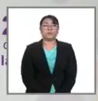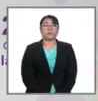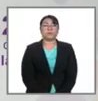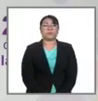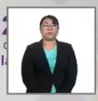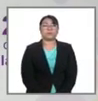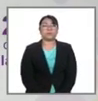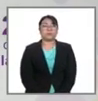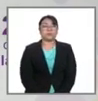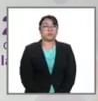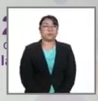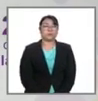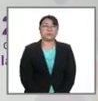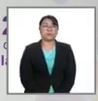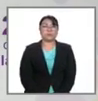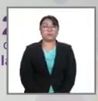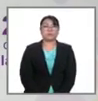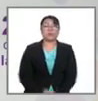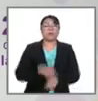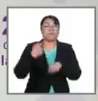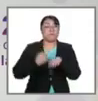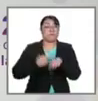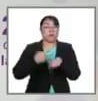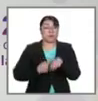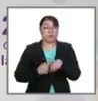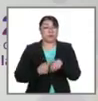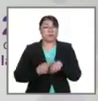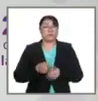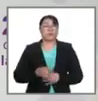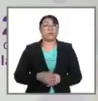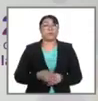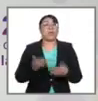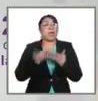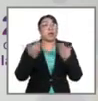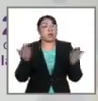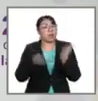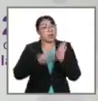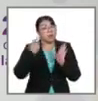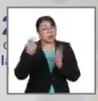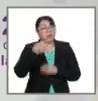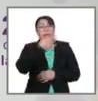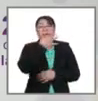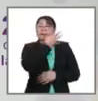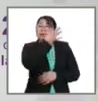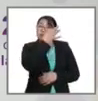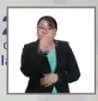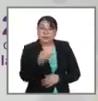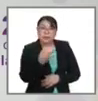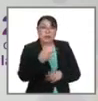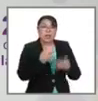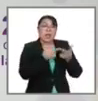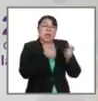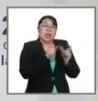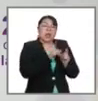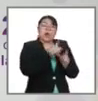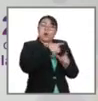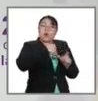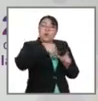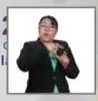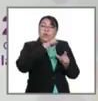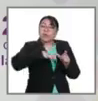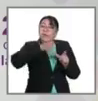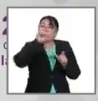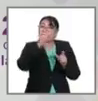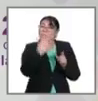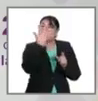dentro de los casos confirmados queremos volver a hacer notar que el grupo de edad de 25